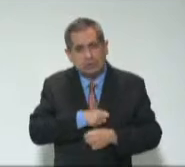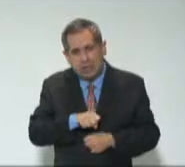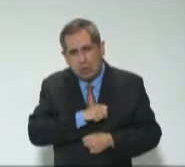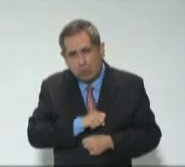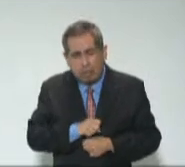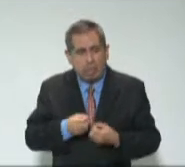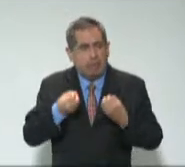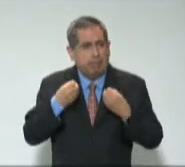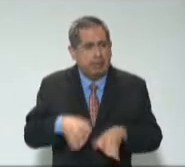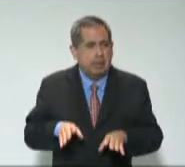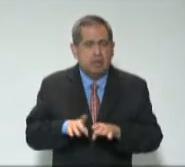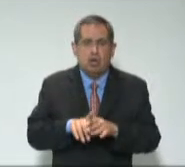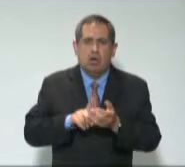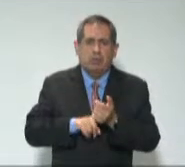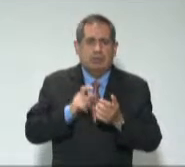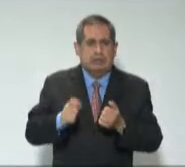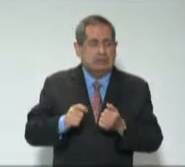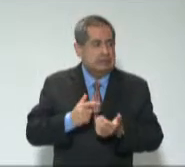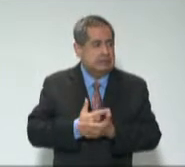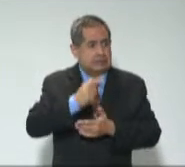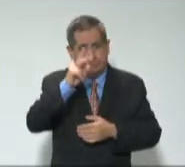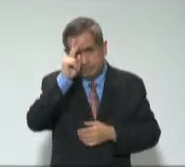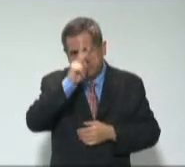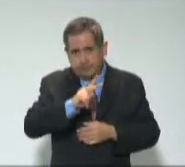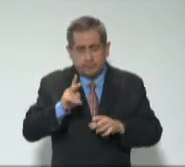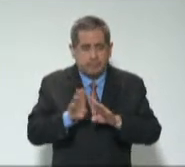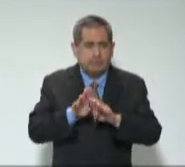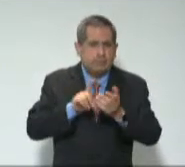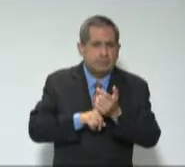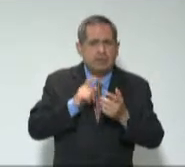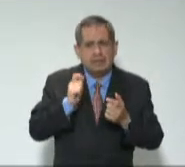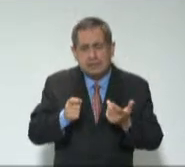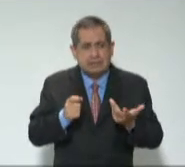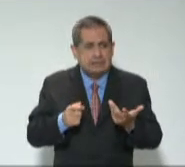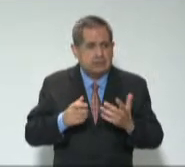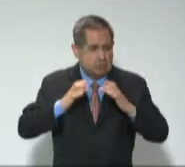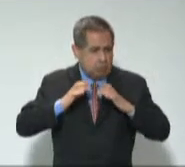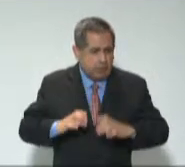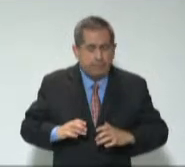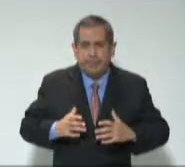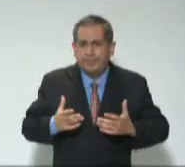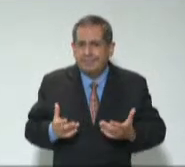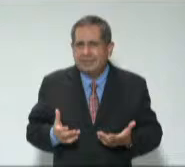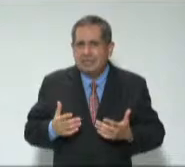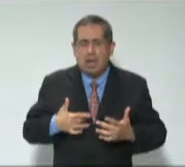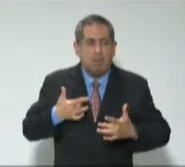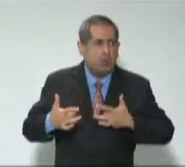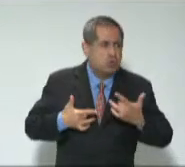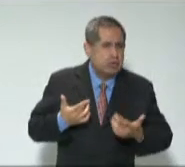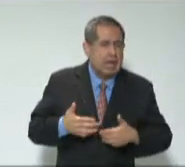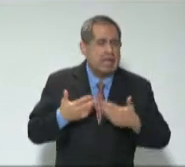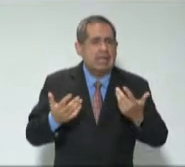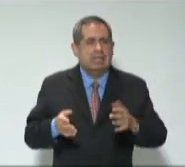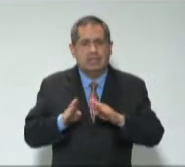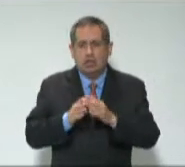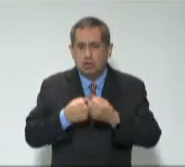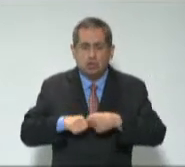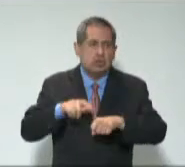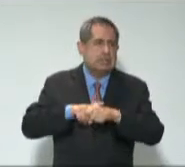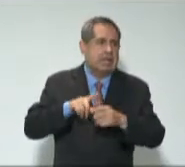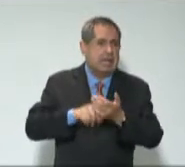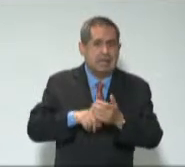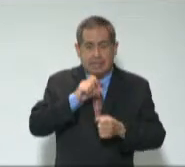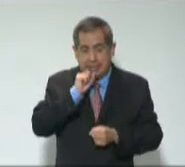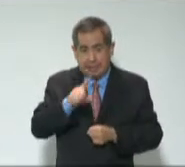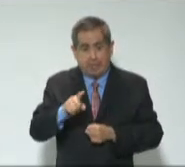un daño directo con graves consecuencias sobre la integridad física emocional social